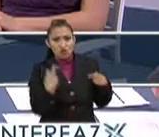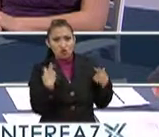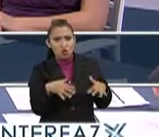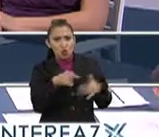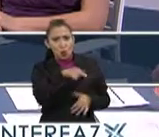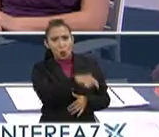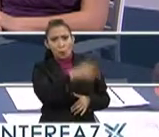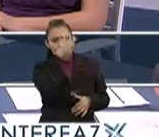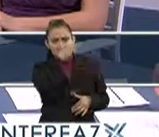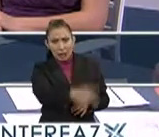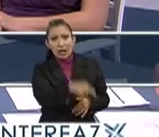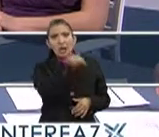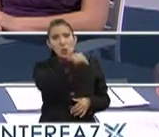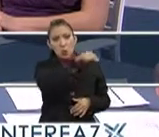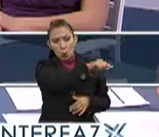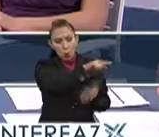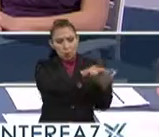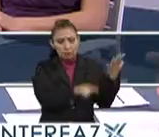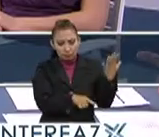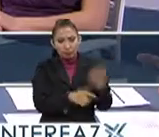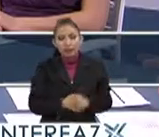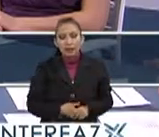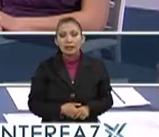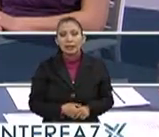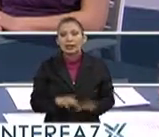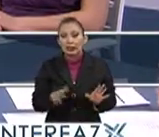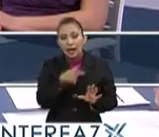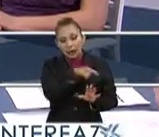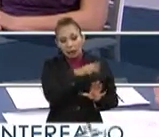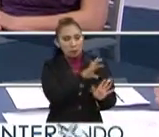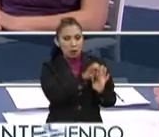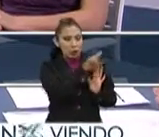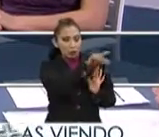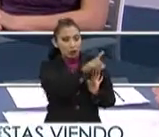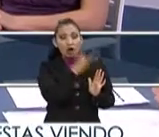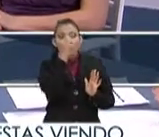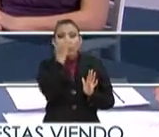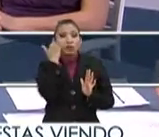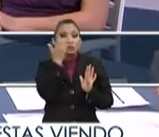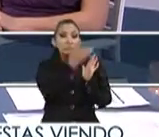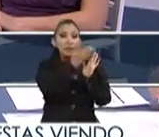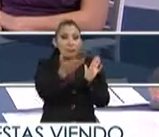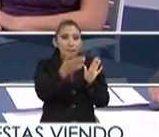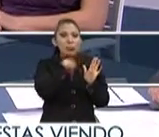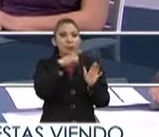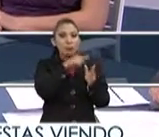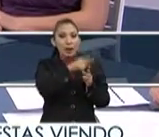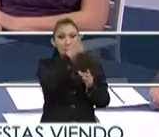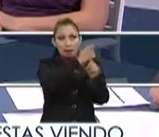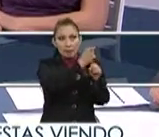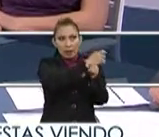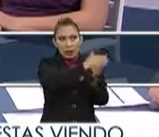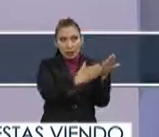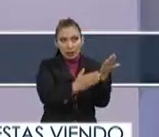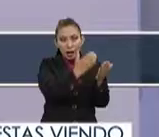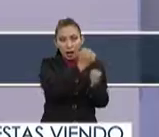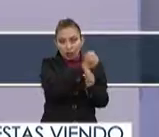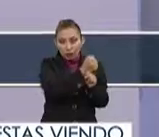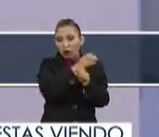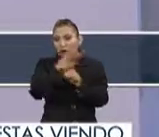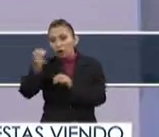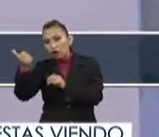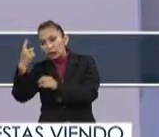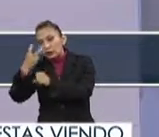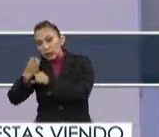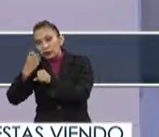músicos en México en su ramo. Y entonces, bueno, tenemos dos temporadas, ¿no? Una en la primera mitad del año y otra en la segunda mitad